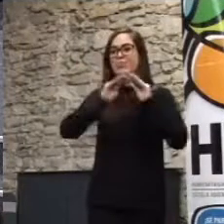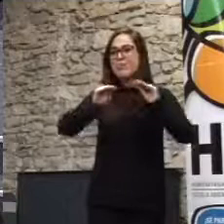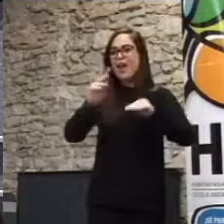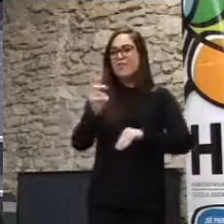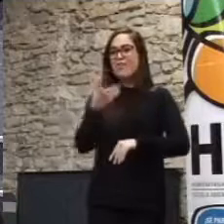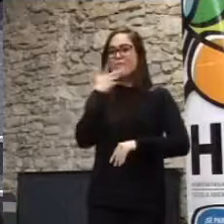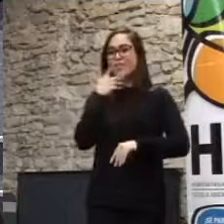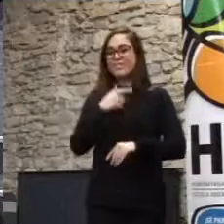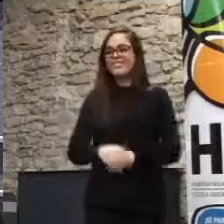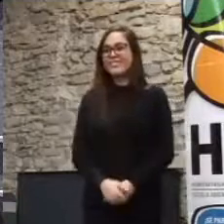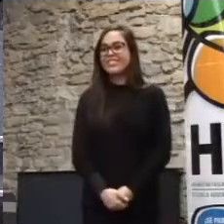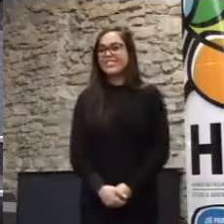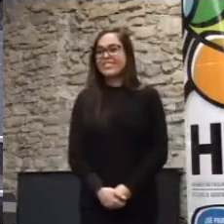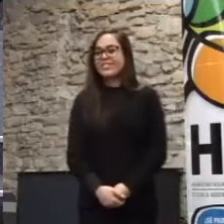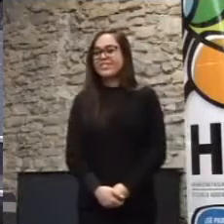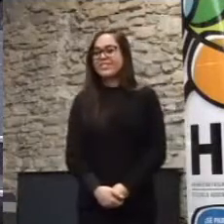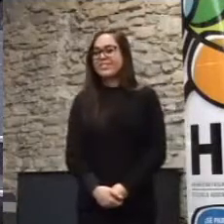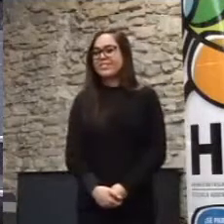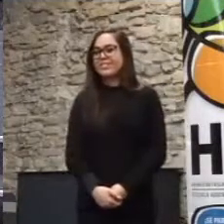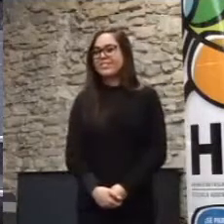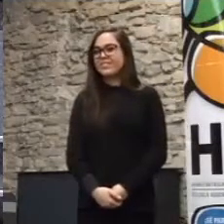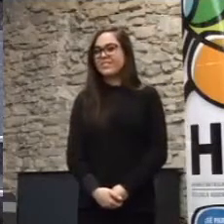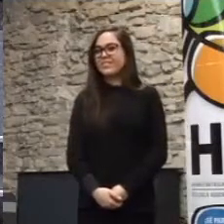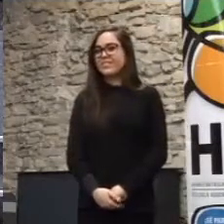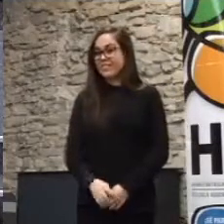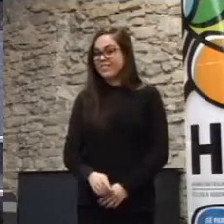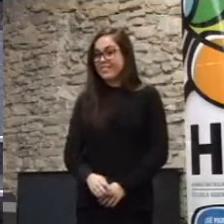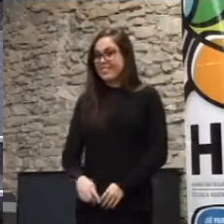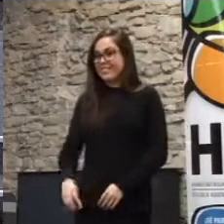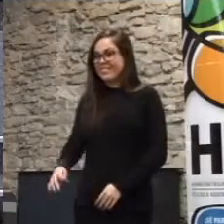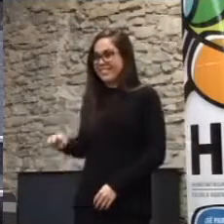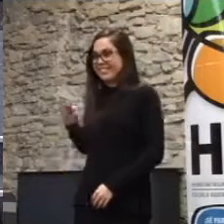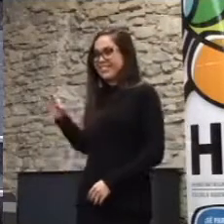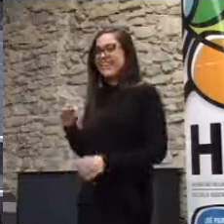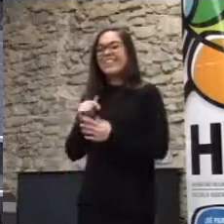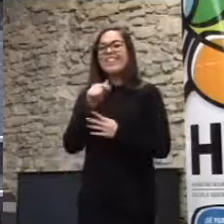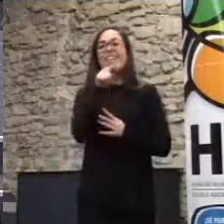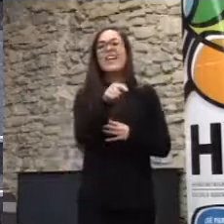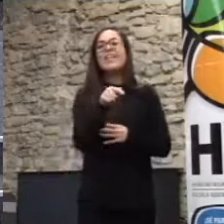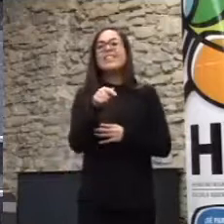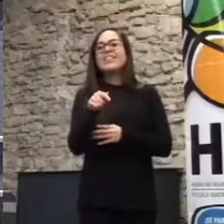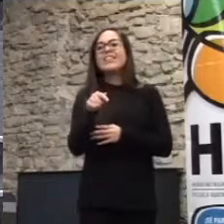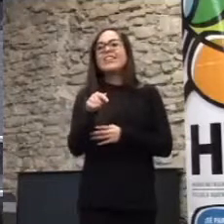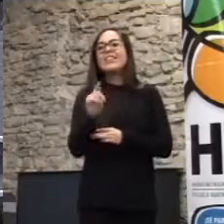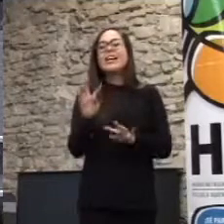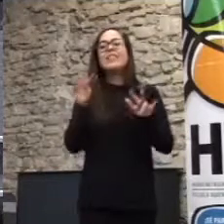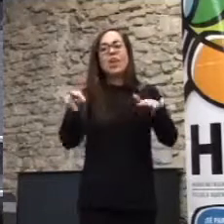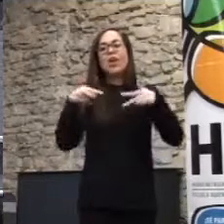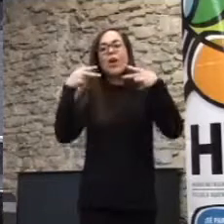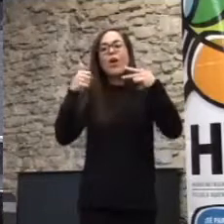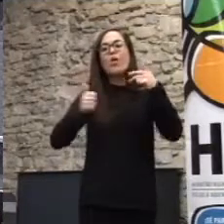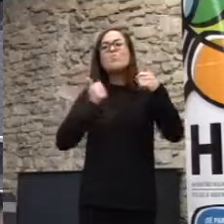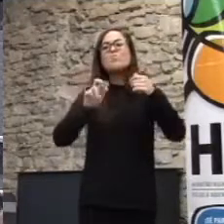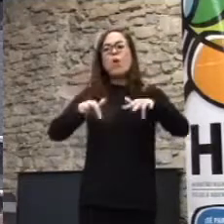Bueno, pero estoy diciendo lo contrario. Lógico, estoy diciendo que efectivamente la dimensión de la ciudad permite hasta un